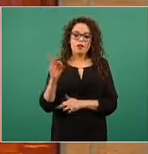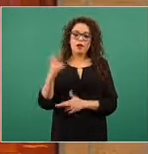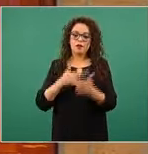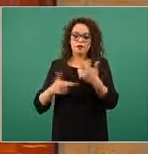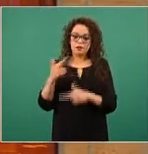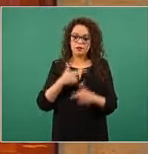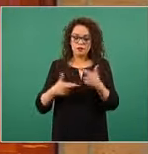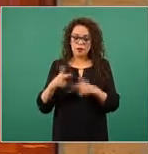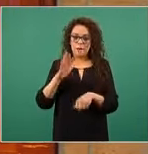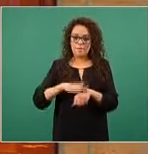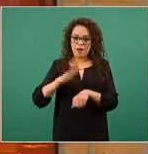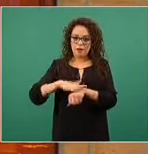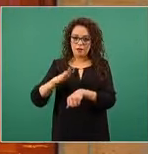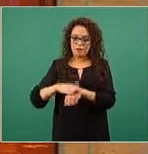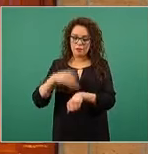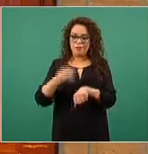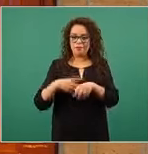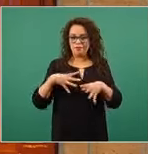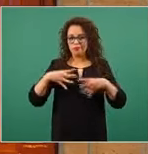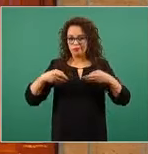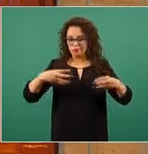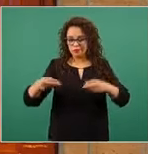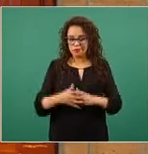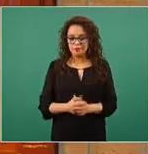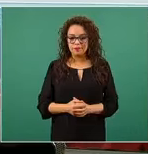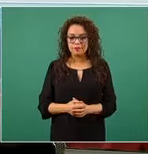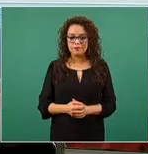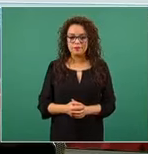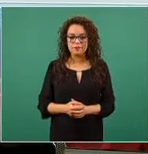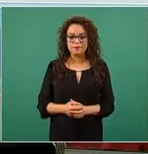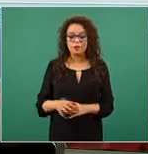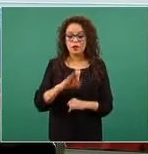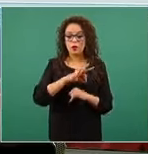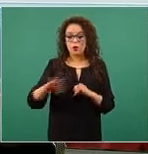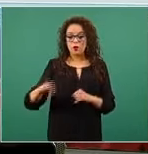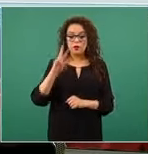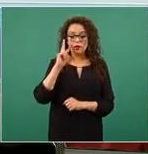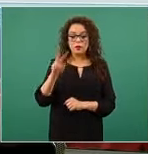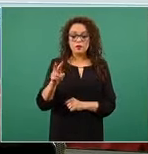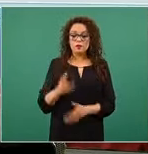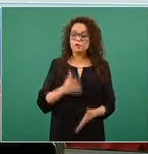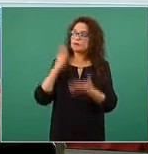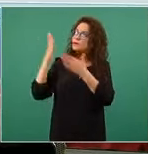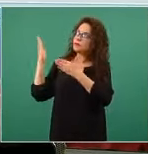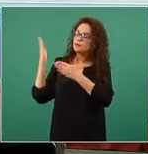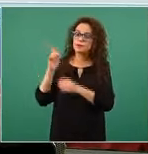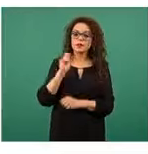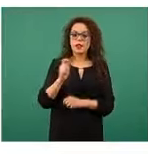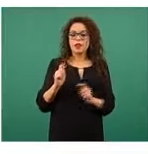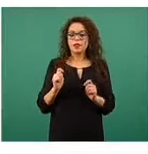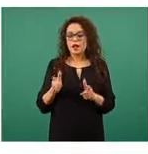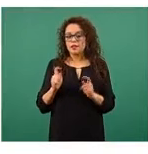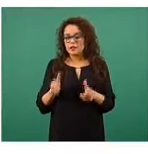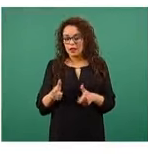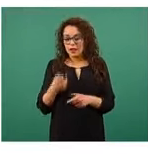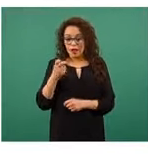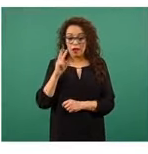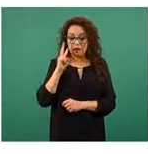hay que tener cuidado. La siguiente, por favor. Y finalmente, el estado de Tlaxcala, también un comportamiento más